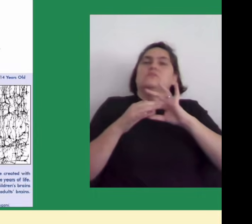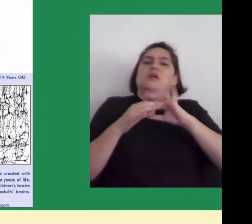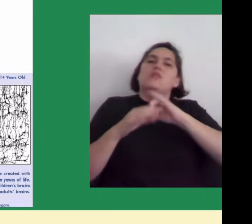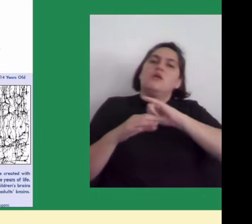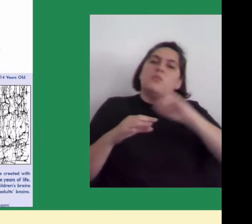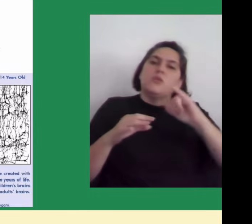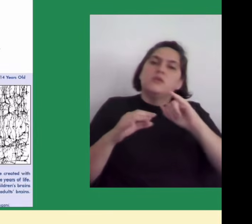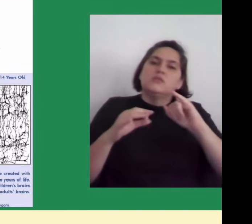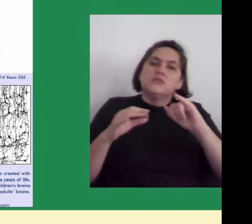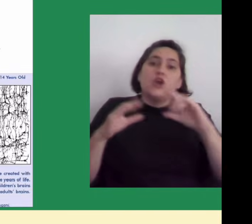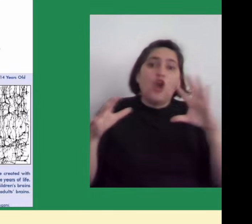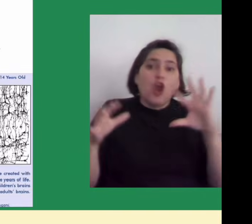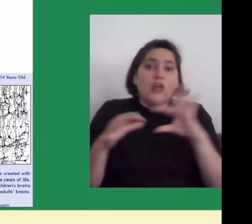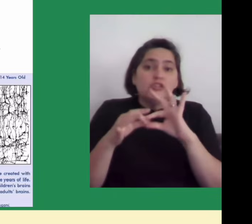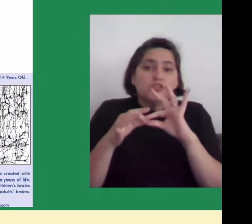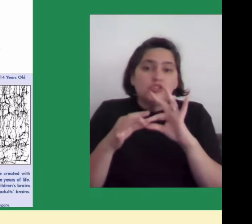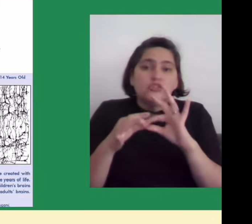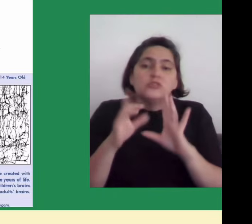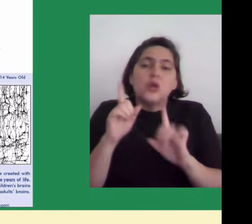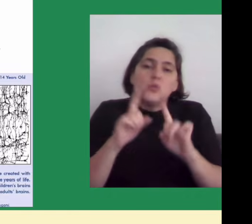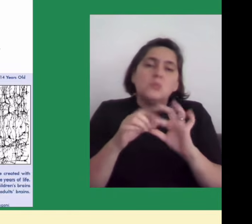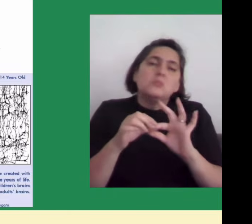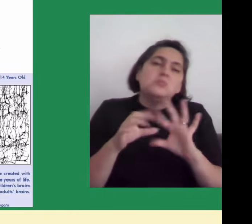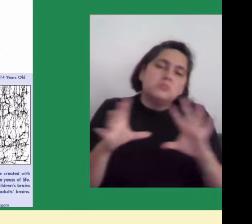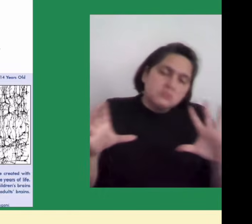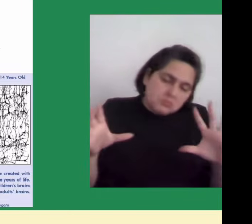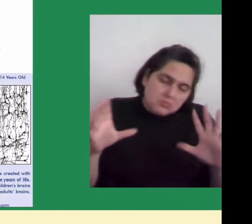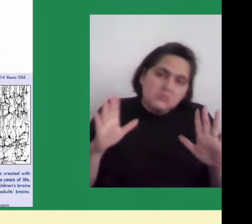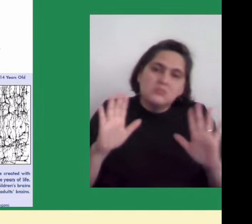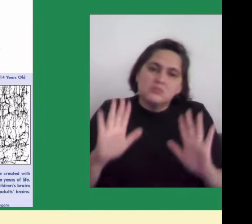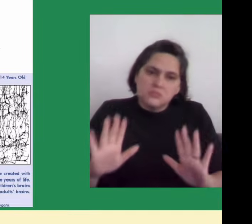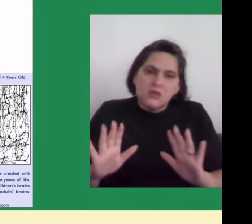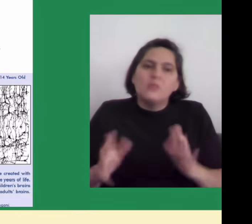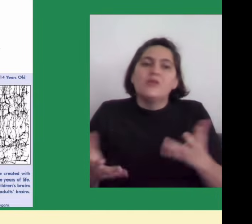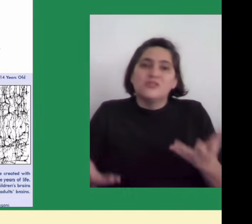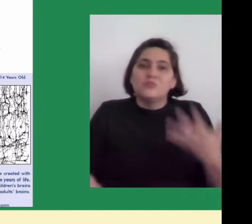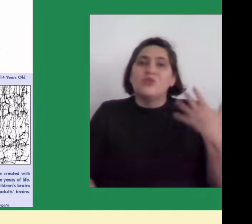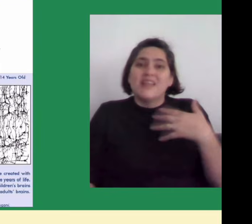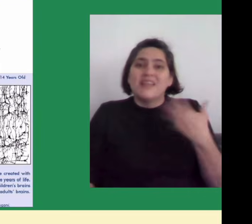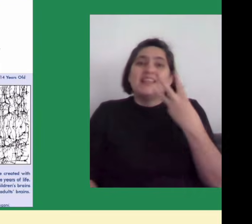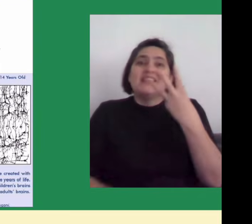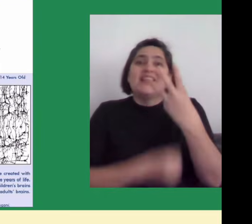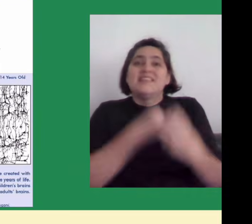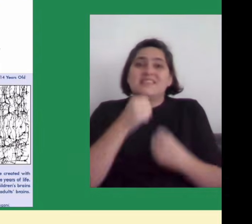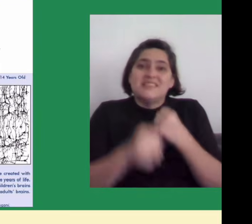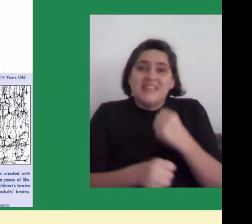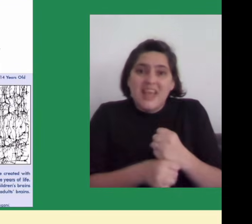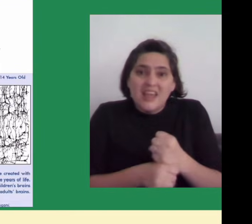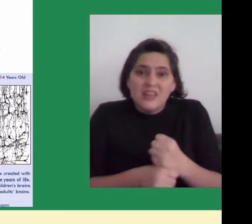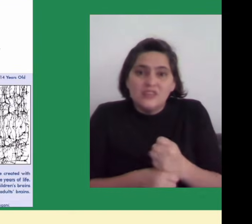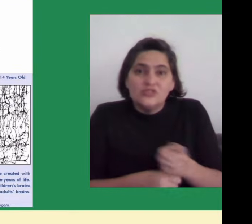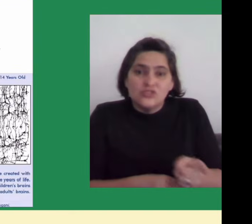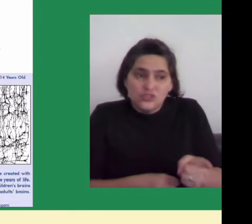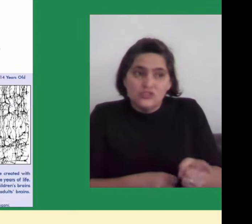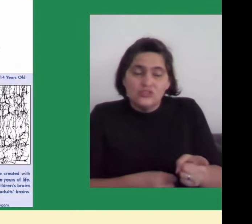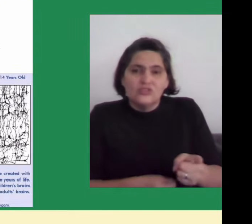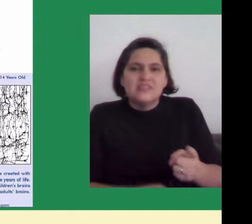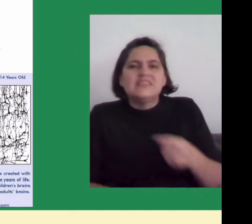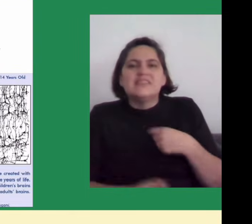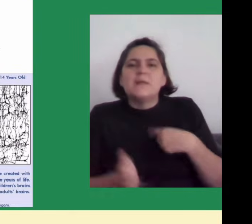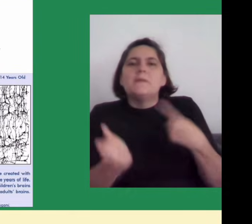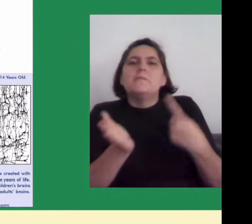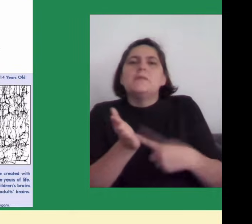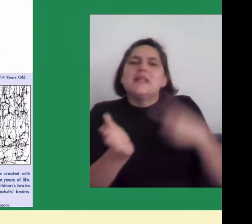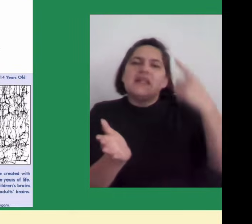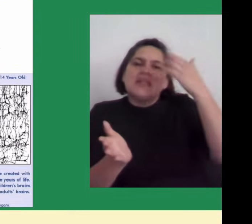que van a persistir. Por eso nosotros hablamos que los primeros 3 años de vida, los 1000 días de oro de